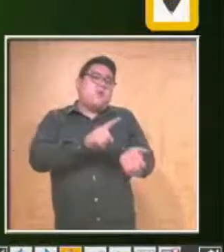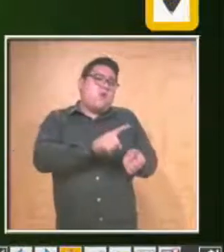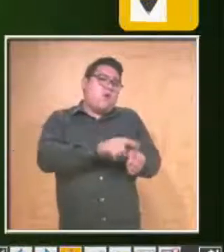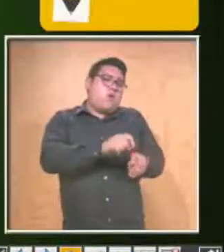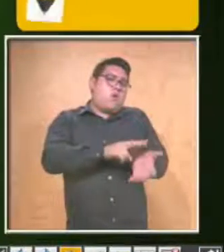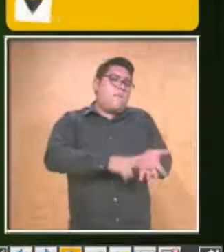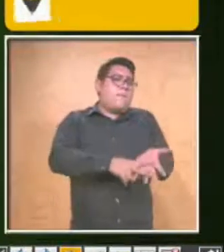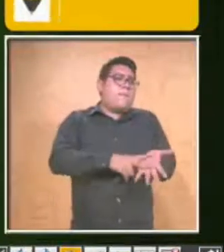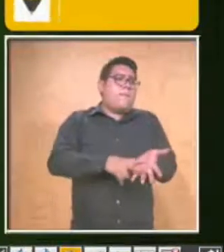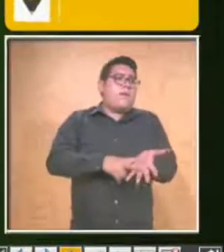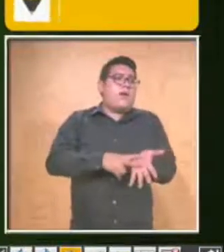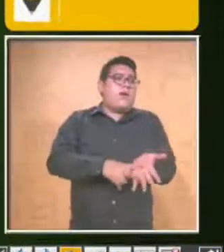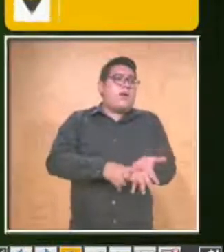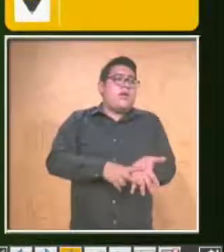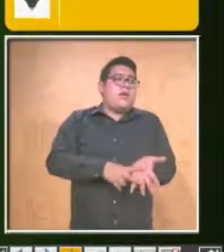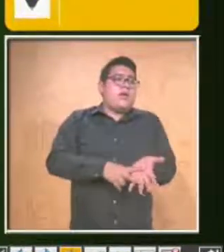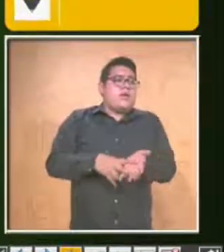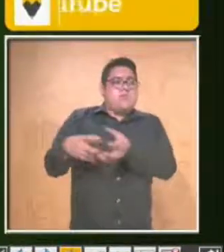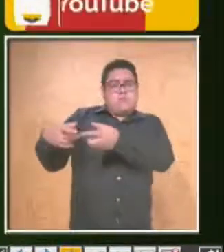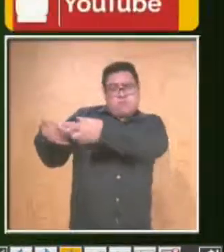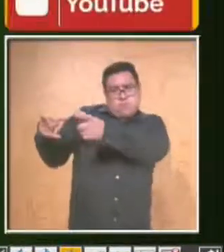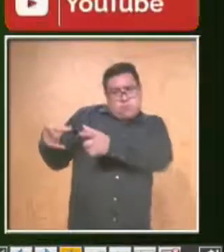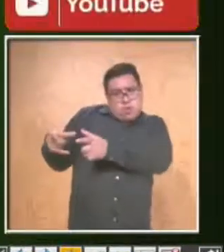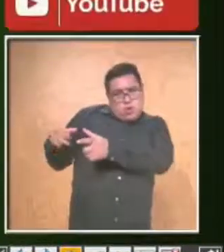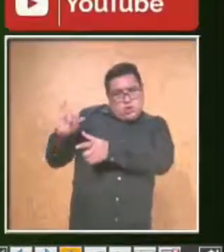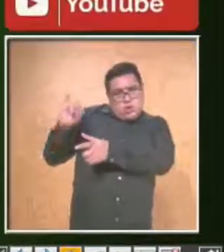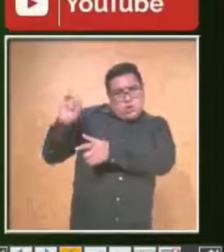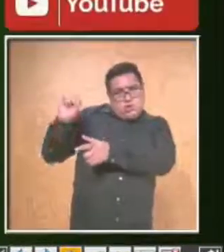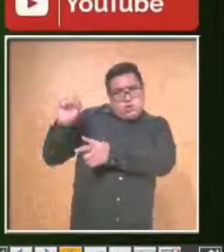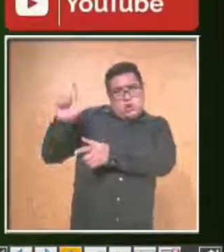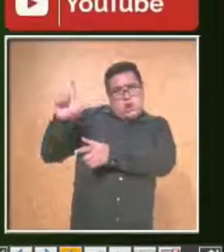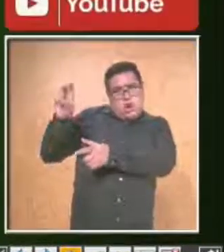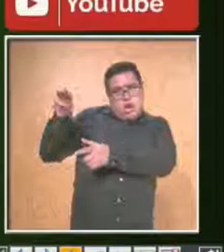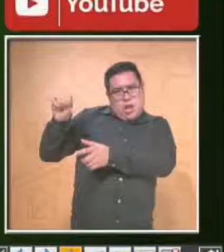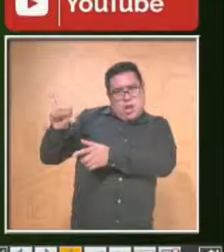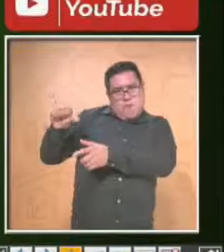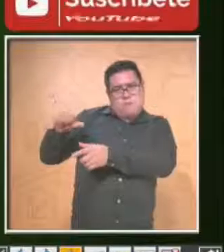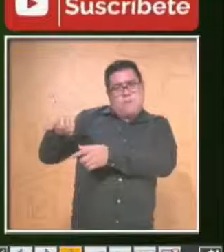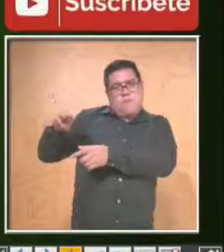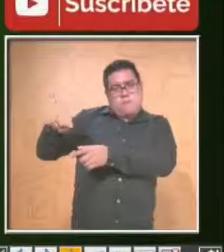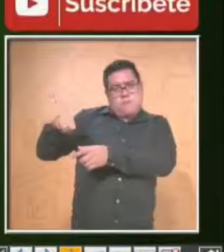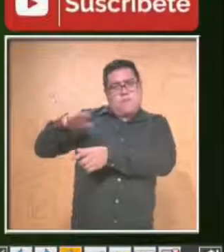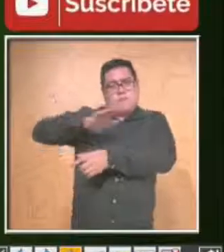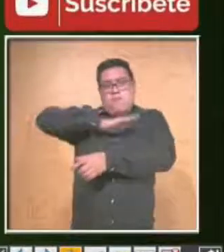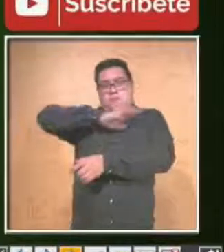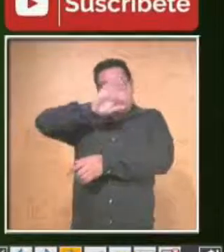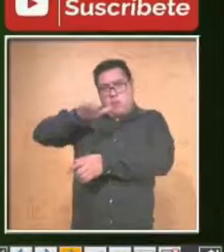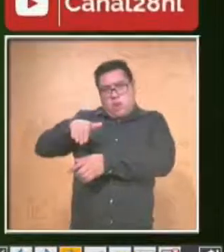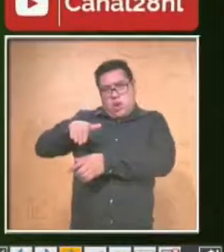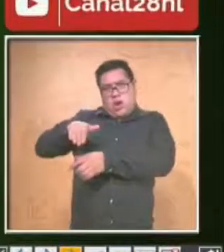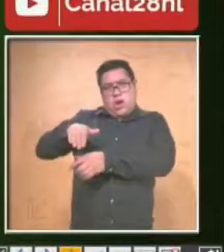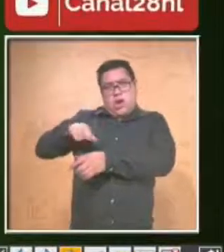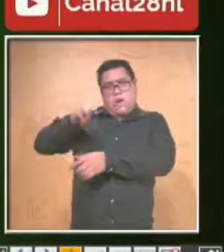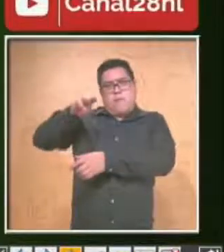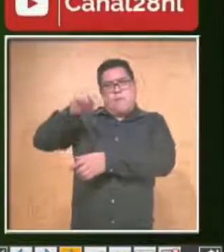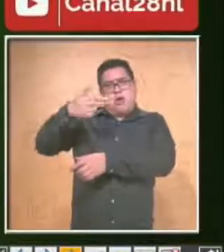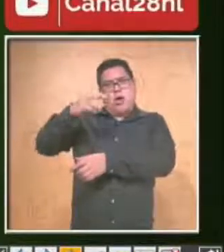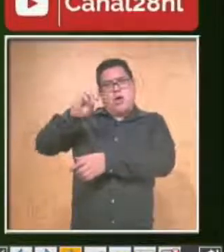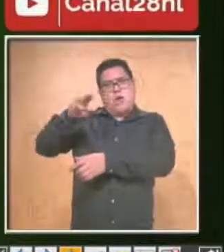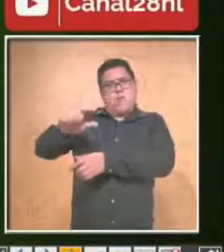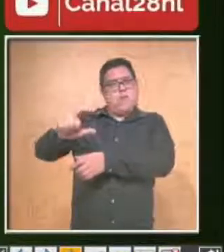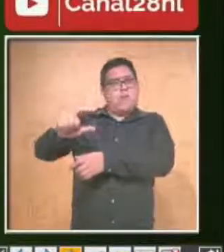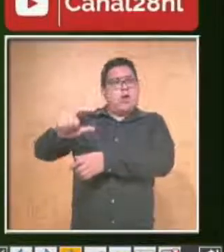primera región islámica, a la muerte de Mahoma, dominan la península